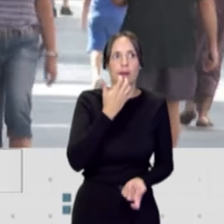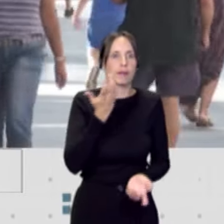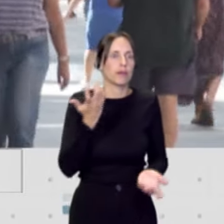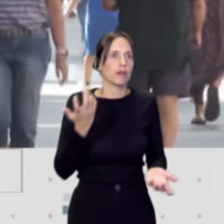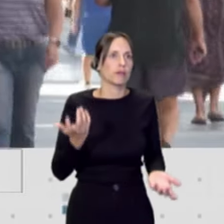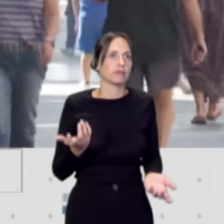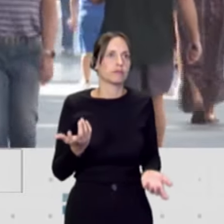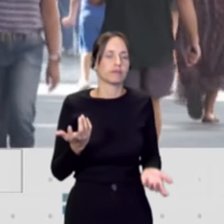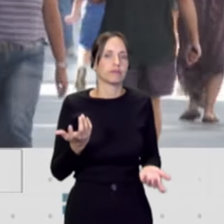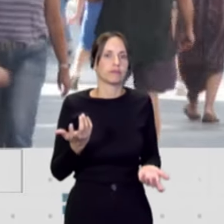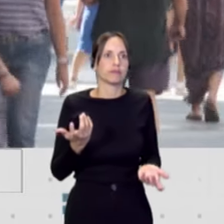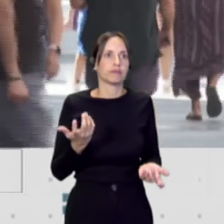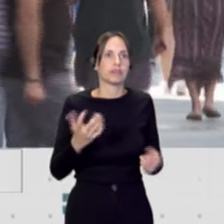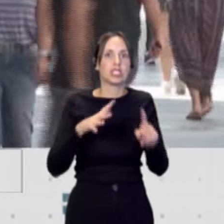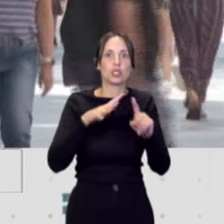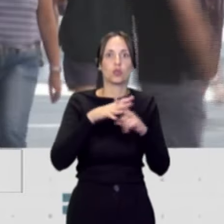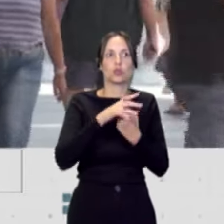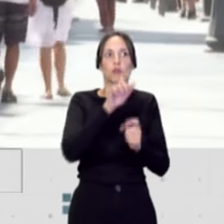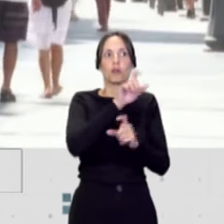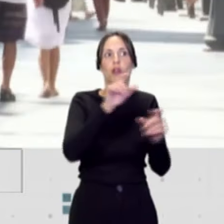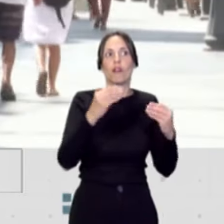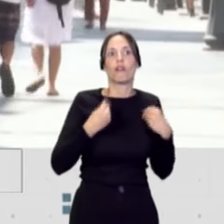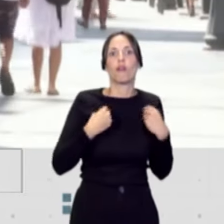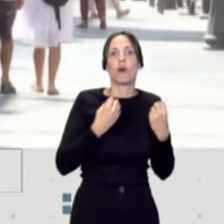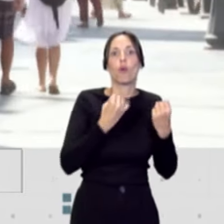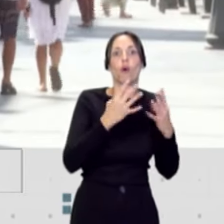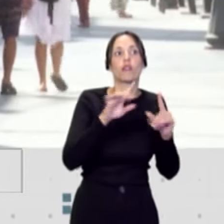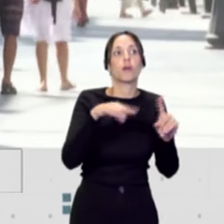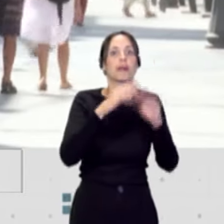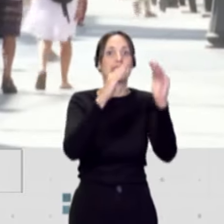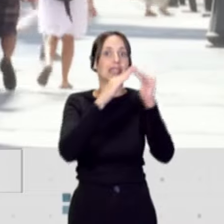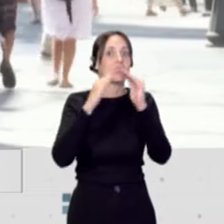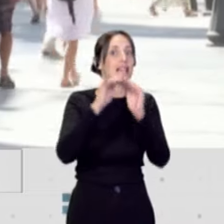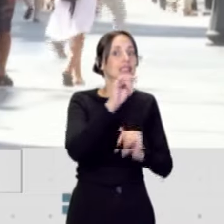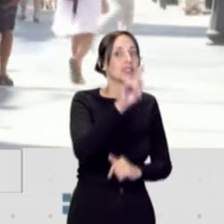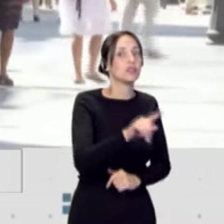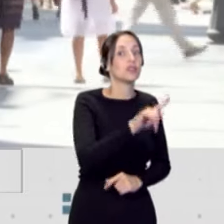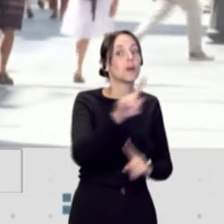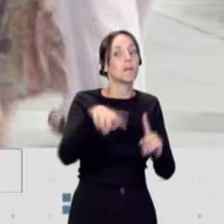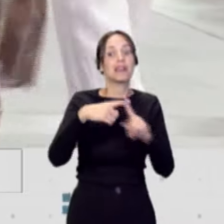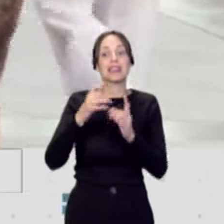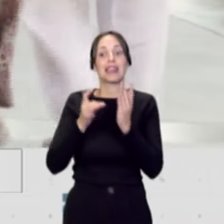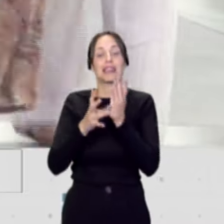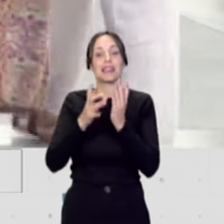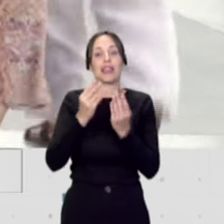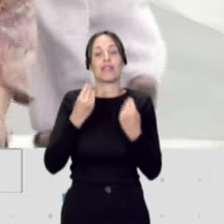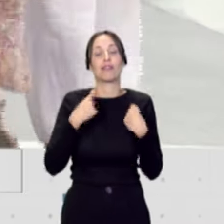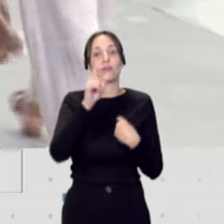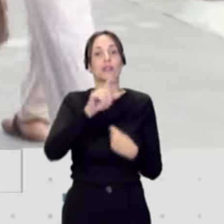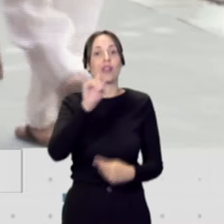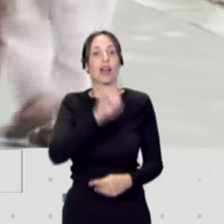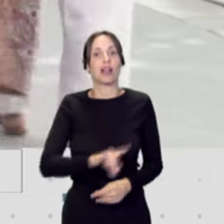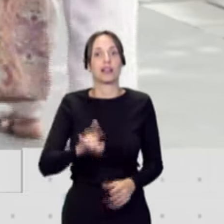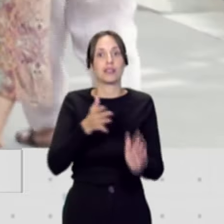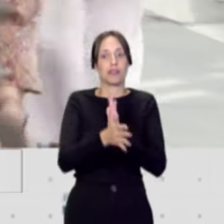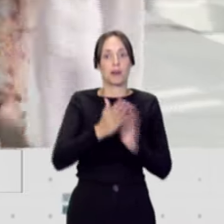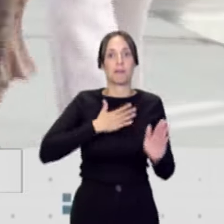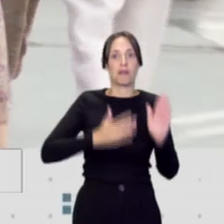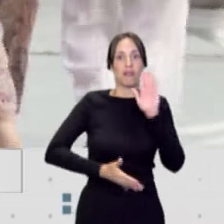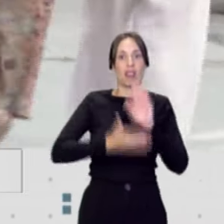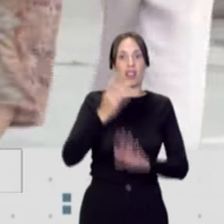a las situaciones de habitabilidad y de mejora de la calidad de vida de todos los canarios. Y eso es lo que intentamos desde la Federación, reconocer